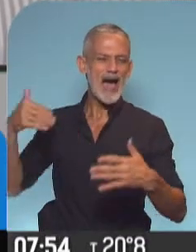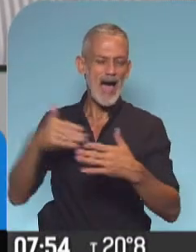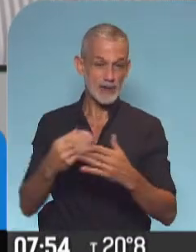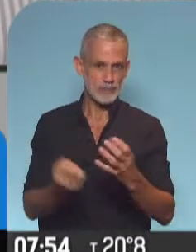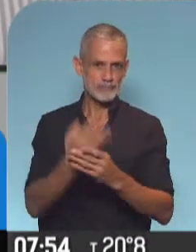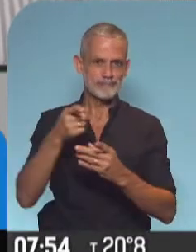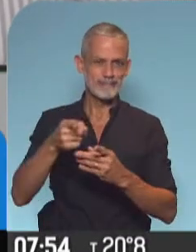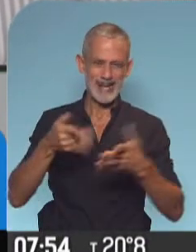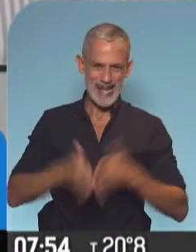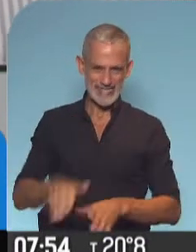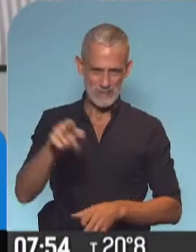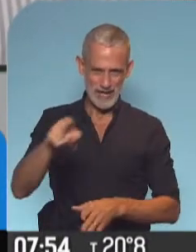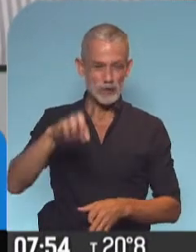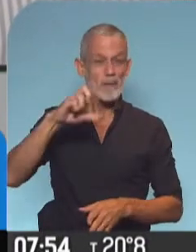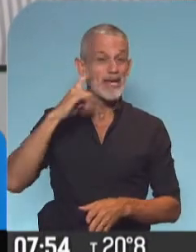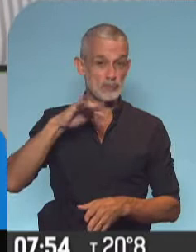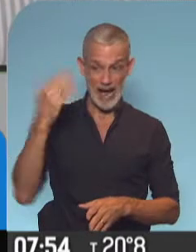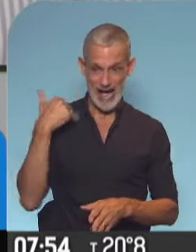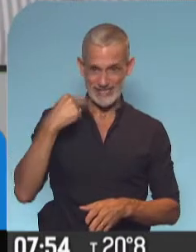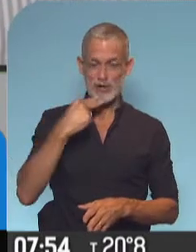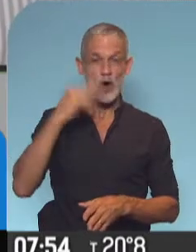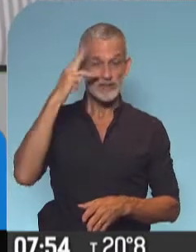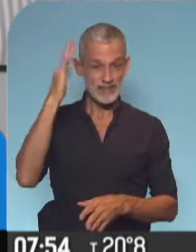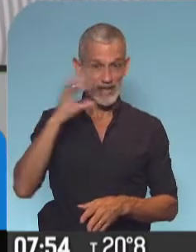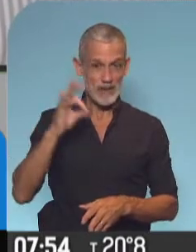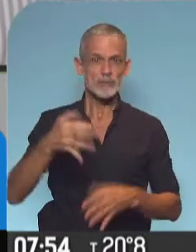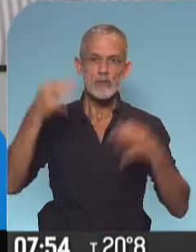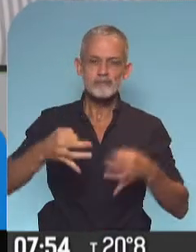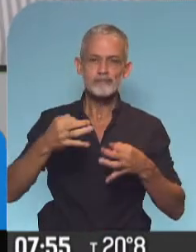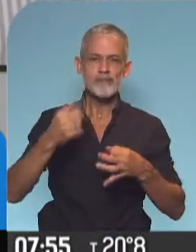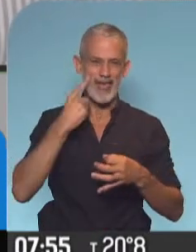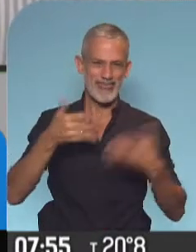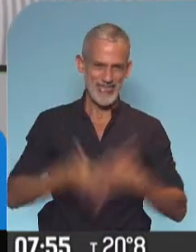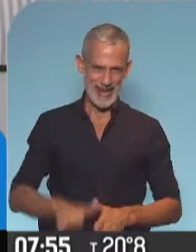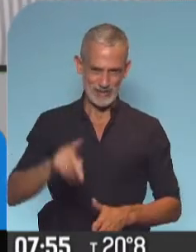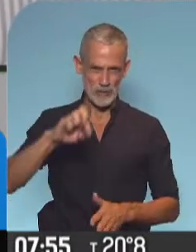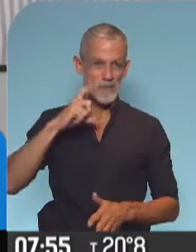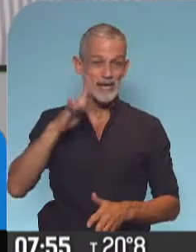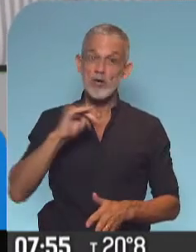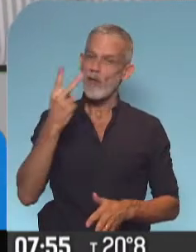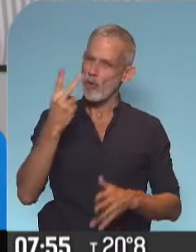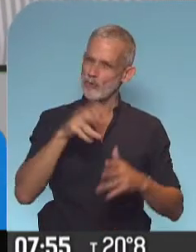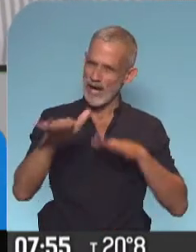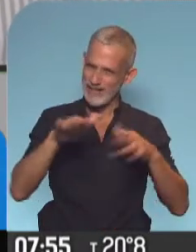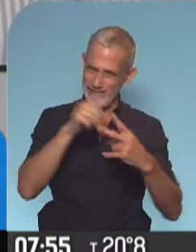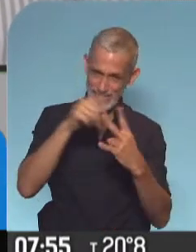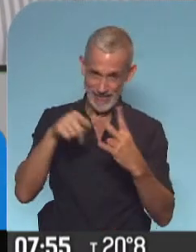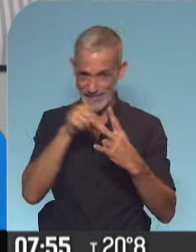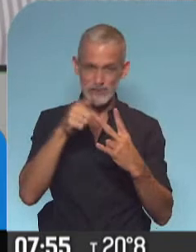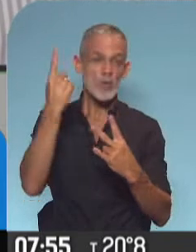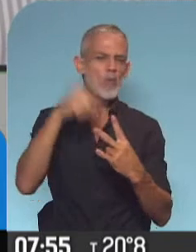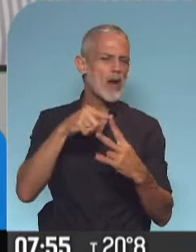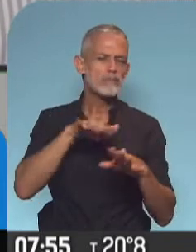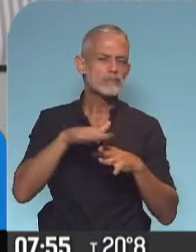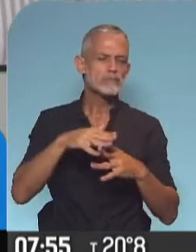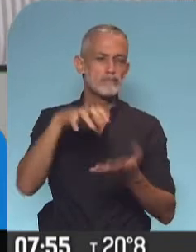Piazzolla durante todo el año. Pero ayer, 11 de marzo, que era propiamente el día de su nacimiento, hubo dos actividades principales. Una de ellas fue